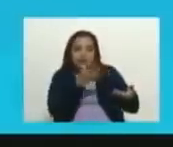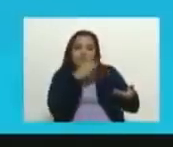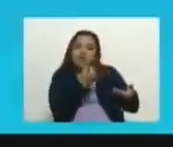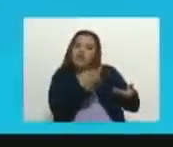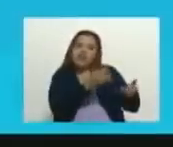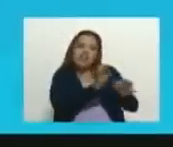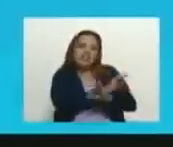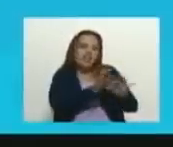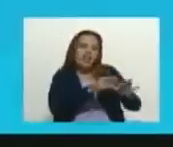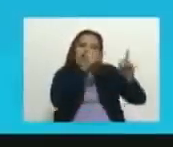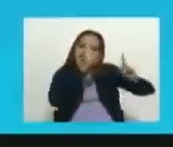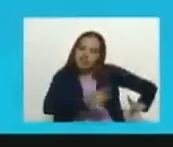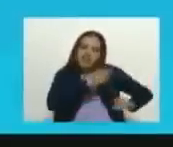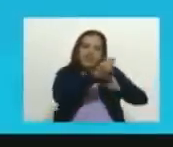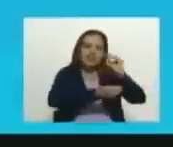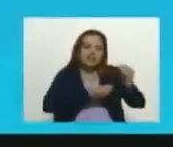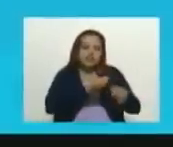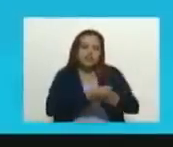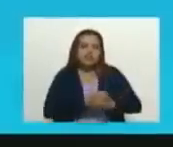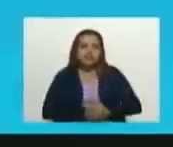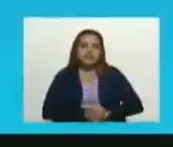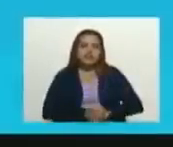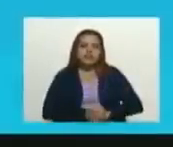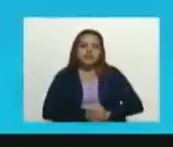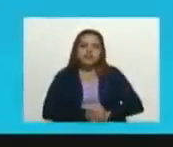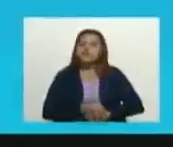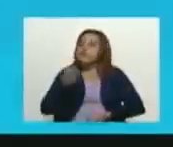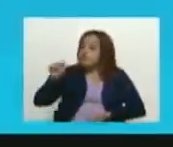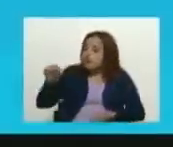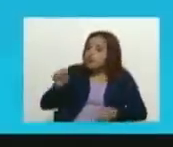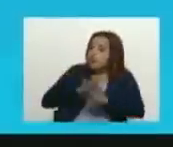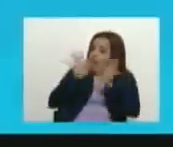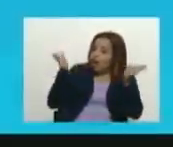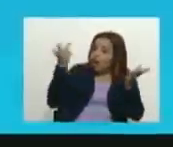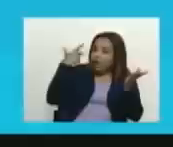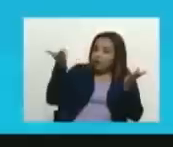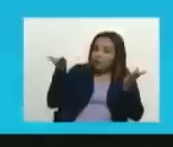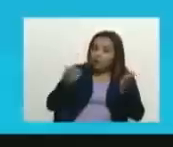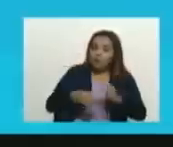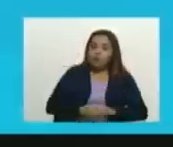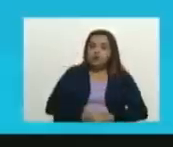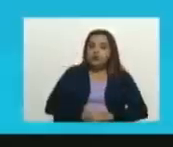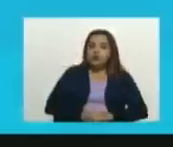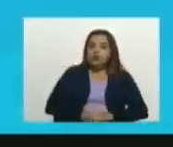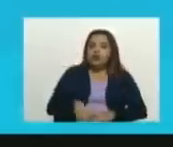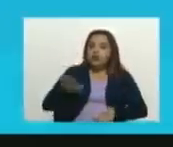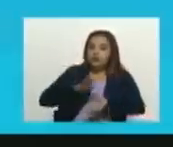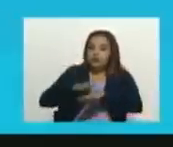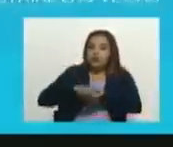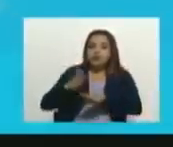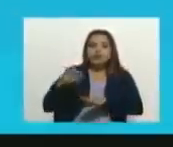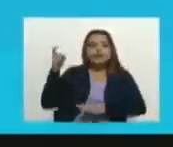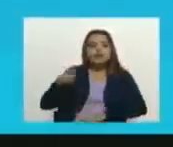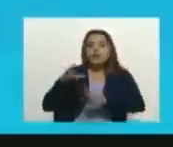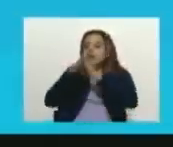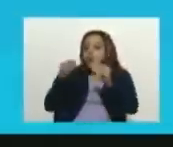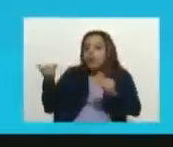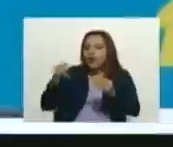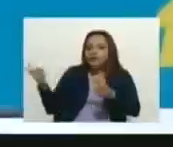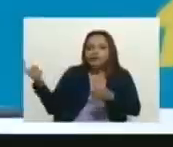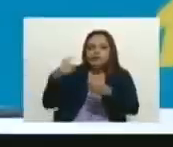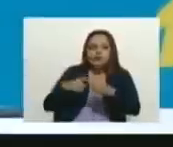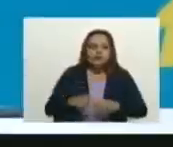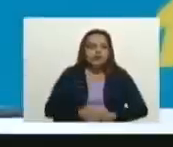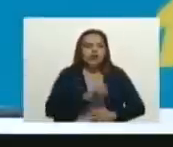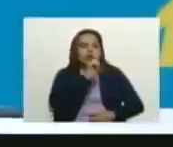Nada, como debe ser. Bueno, claro, cuando tengan las conexiones... con... que también venga incluida. Correcto, cuando tengan